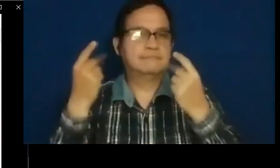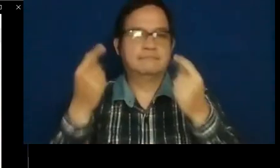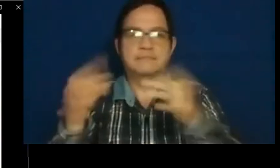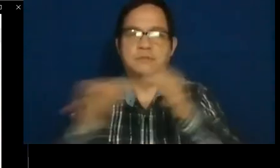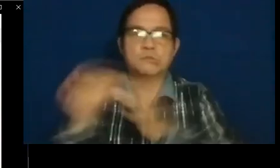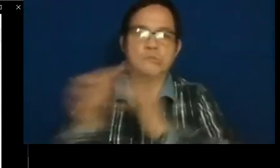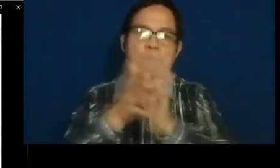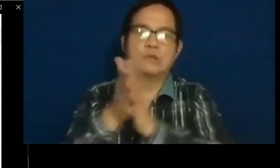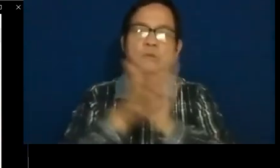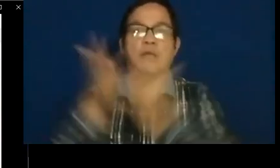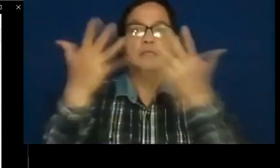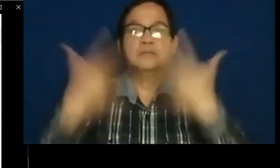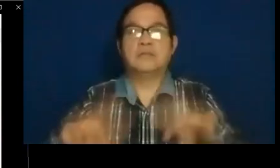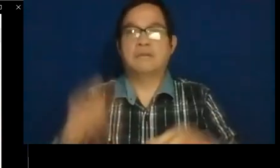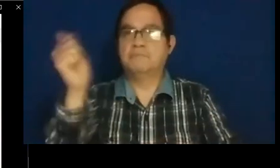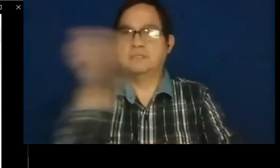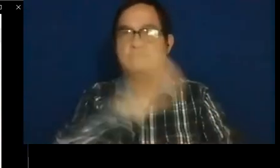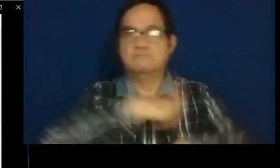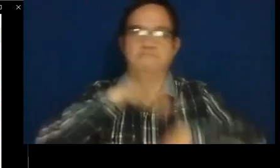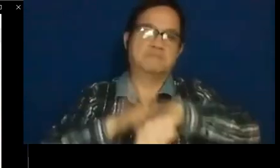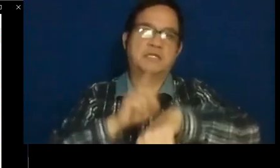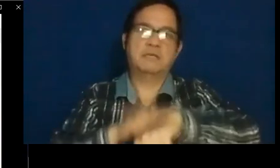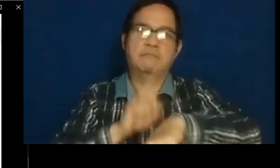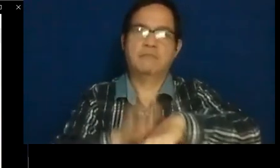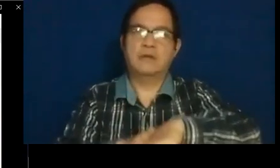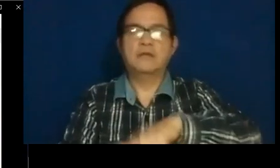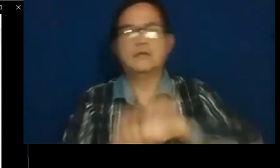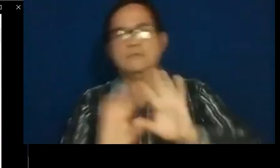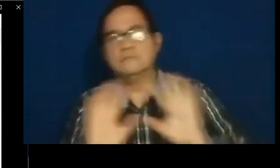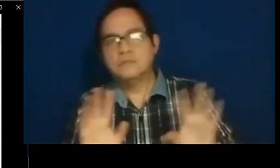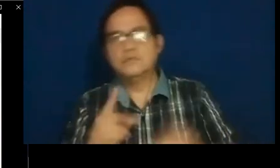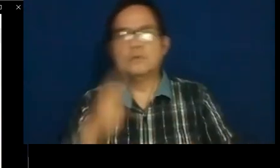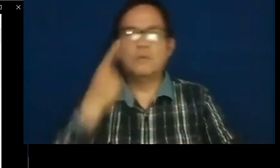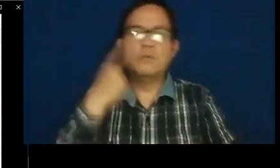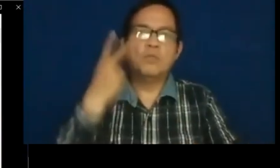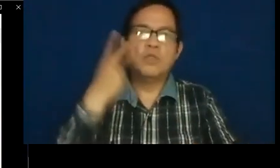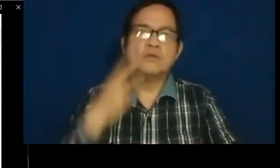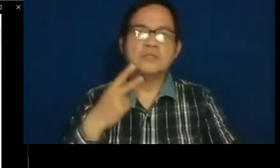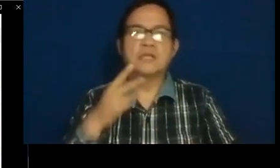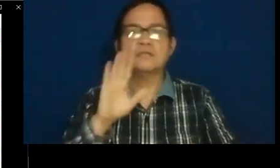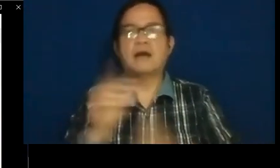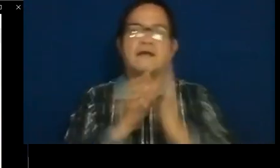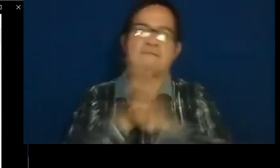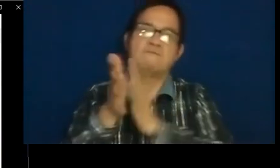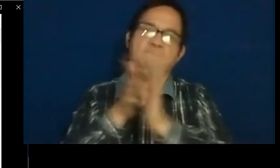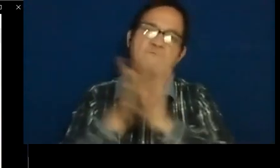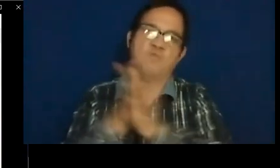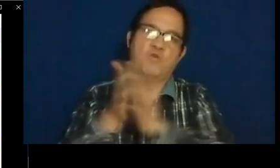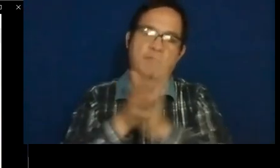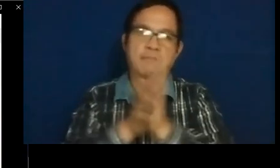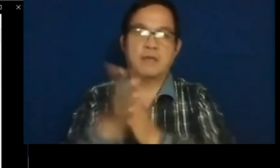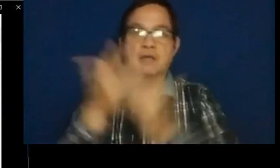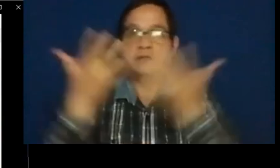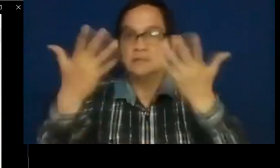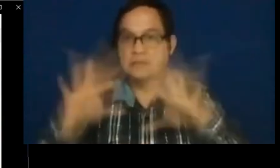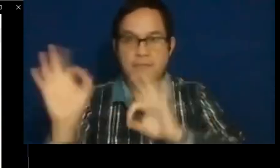y ya pues que ustedes manejen su tiempo. Igual también les voy a dar un par de días para la entrega de este informe y pues ya ustedes se encargan de organizar